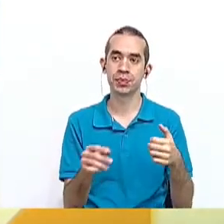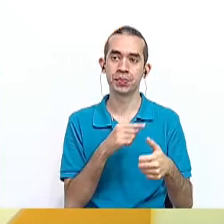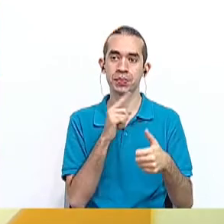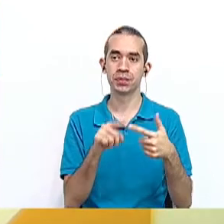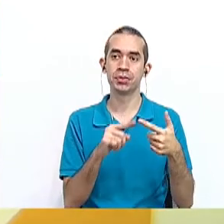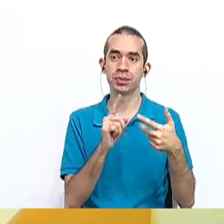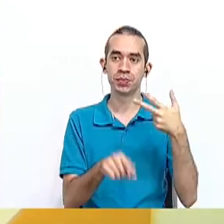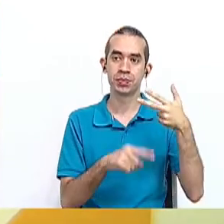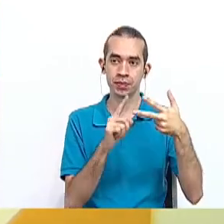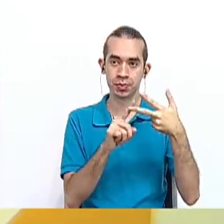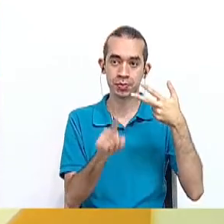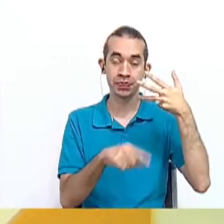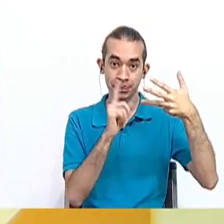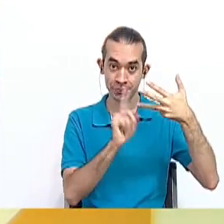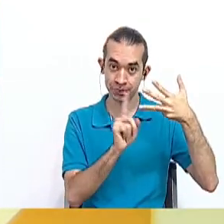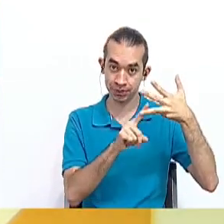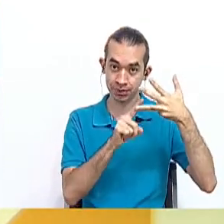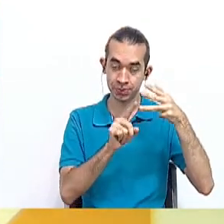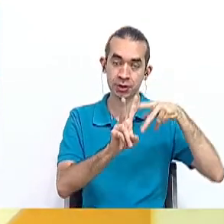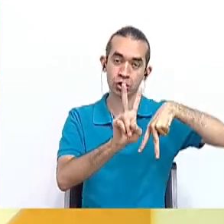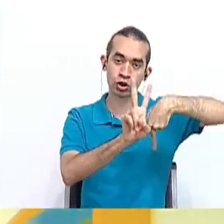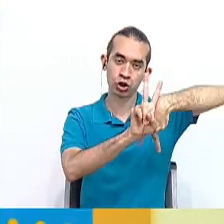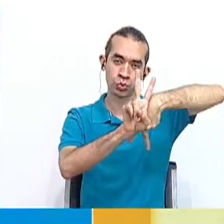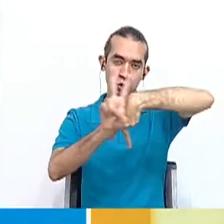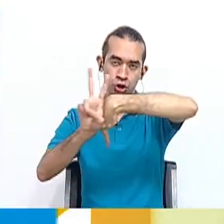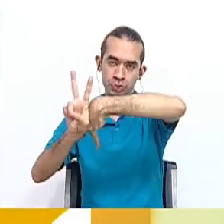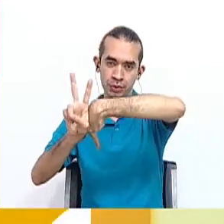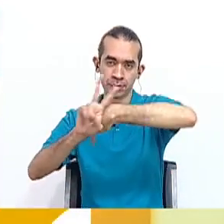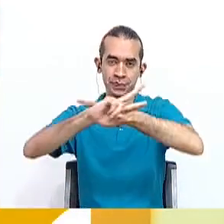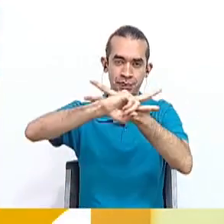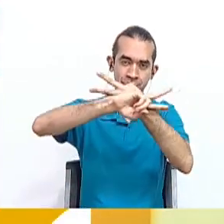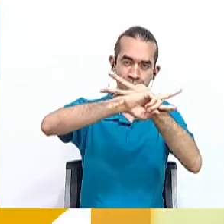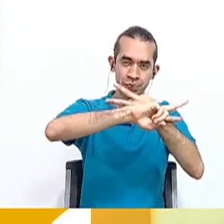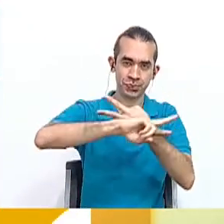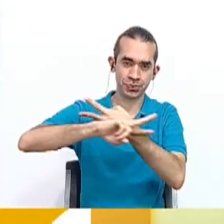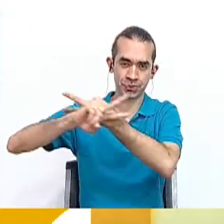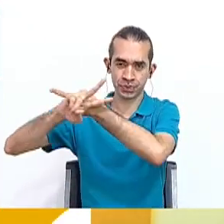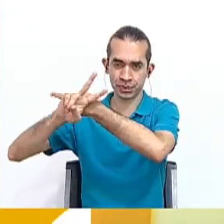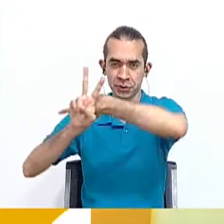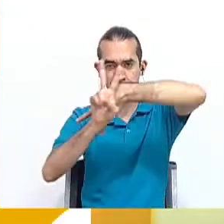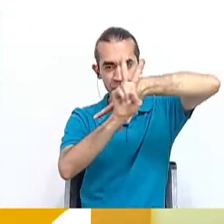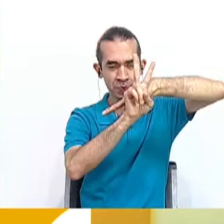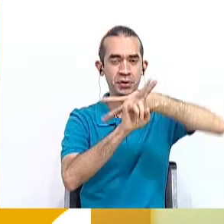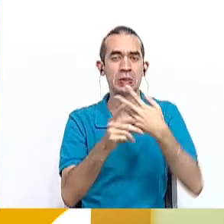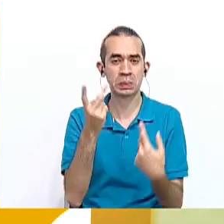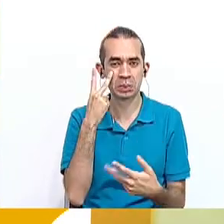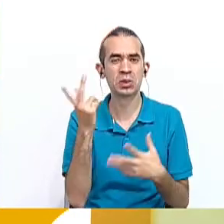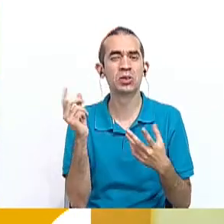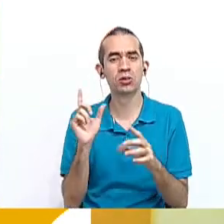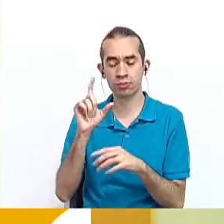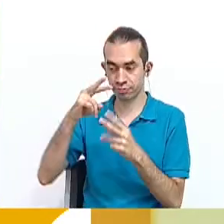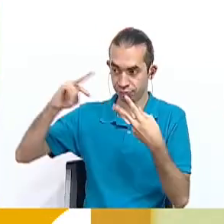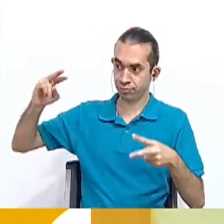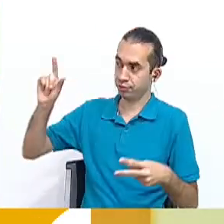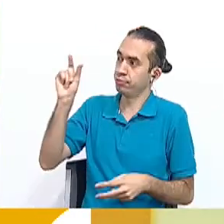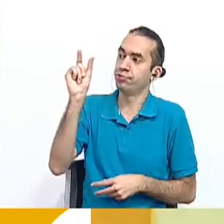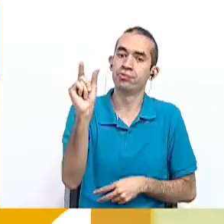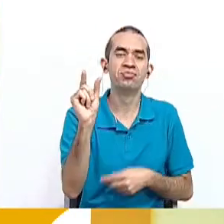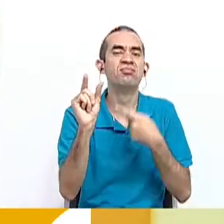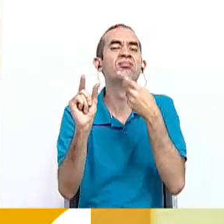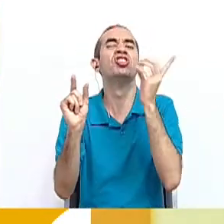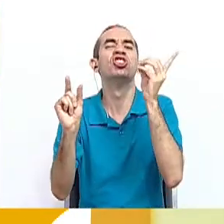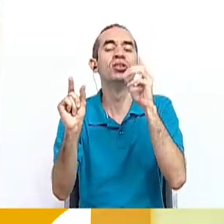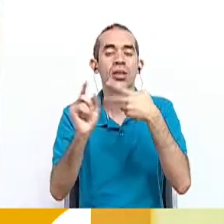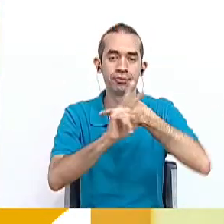cromosoma. ¿Dónde encontramos nosotros los genes? Bueno, los genes los encontramos en los